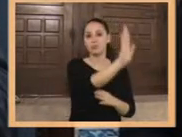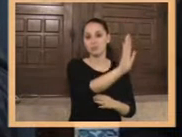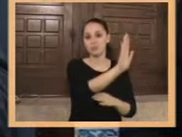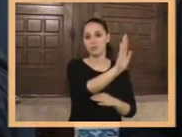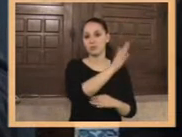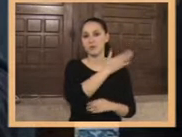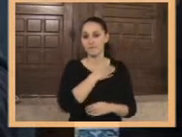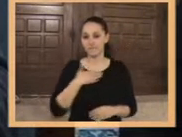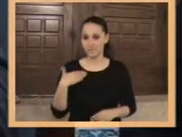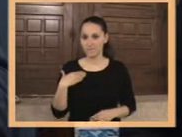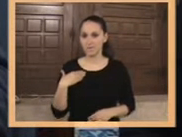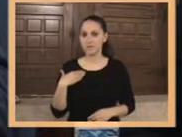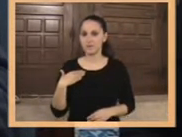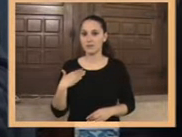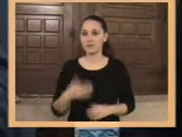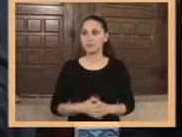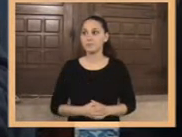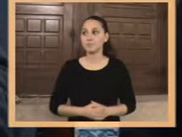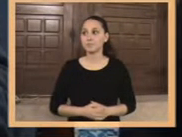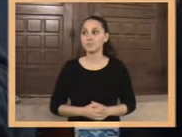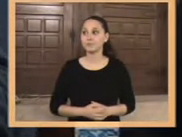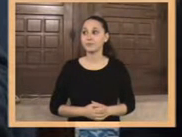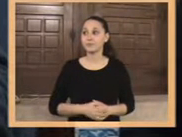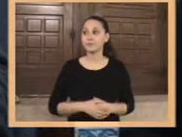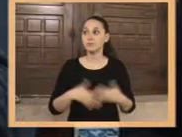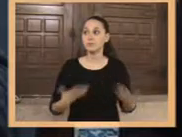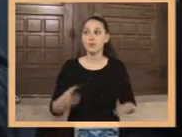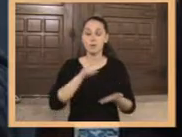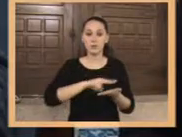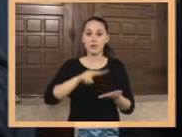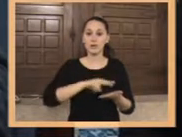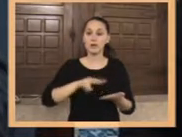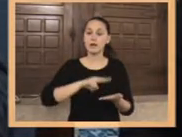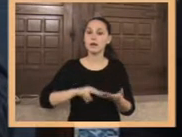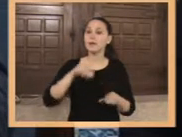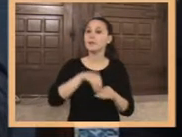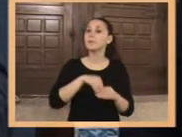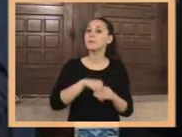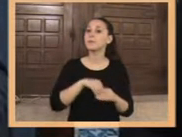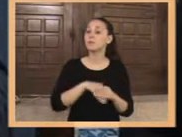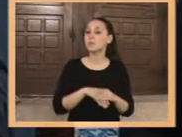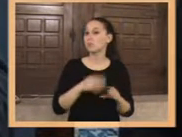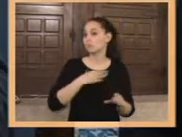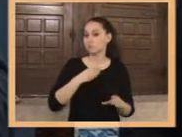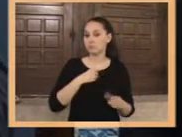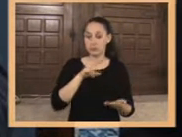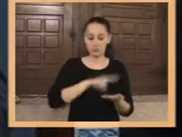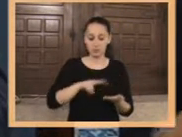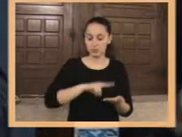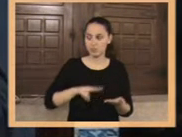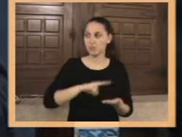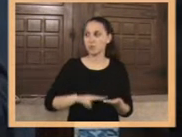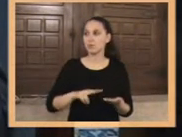otra que hacer lectura de la integridad del documento, si así lo consideran, y debatirlo.